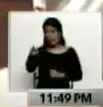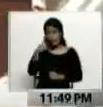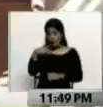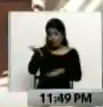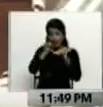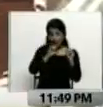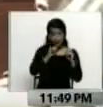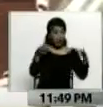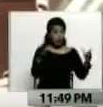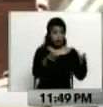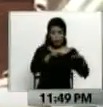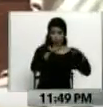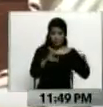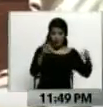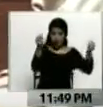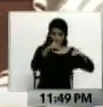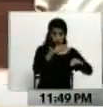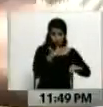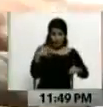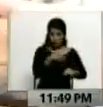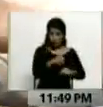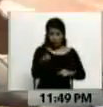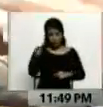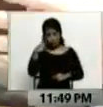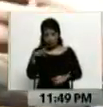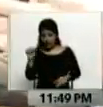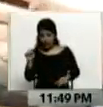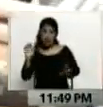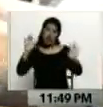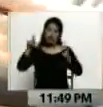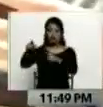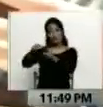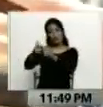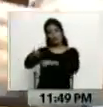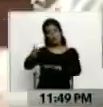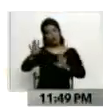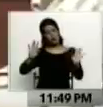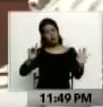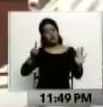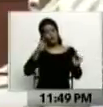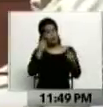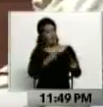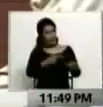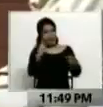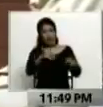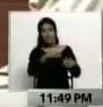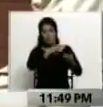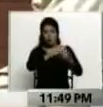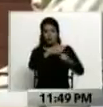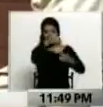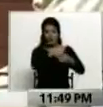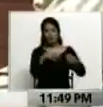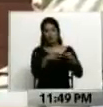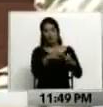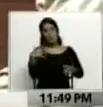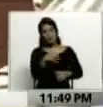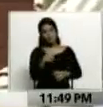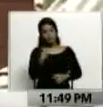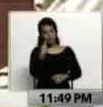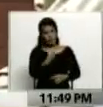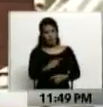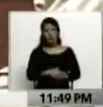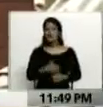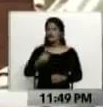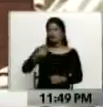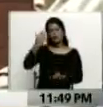la crisis que vive la mesa creo que entonces está eh está en un problema yo recuerdo siempre con con